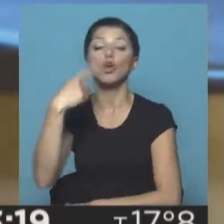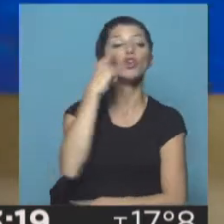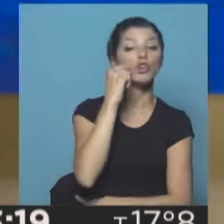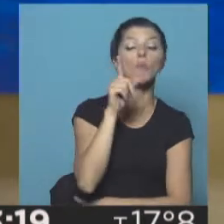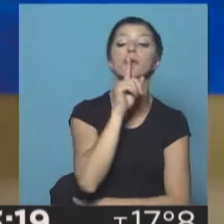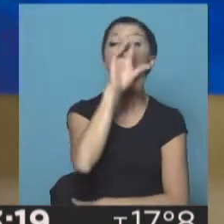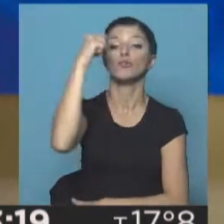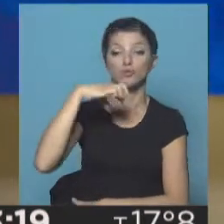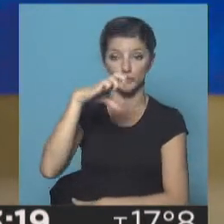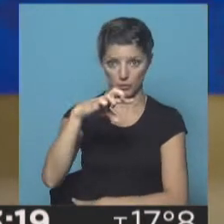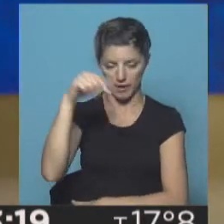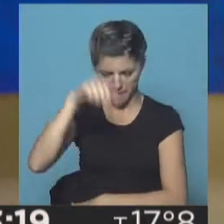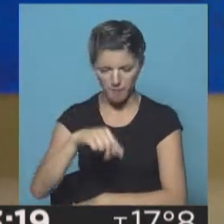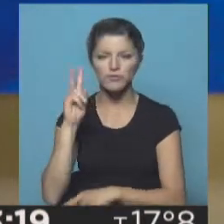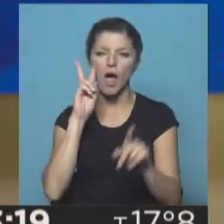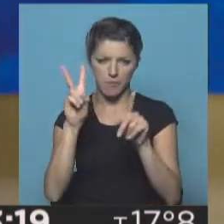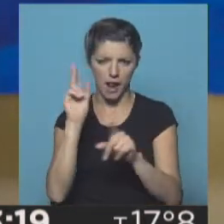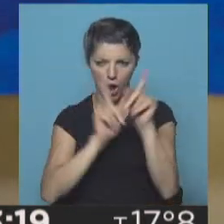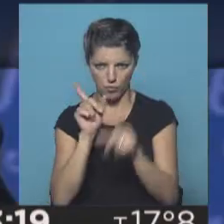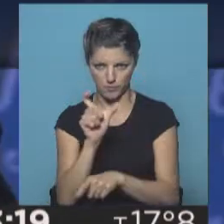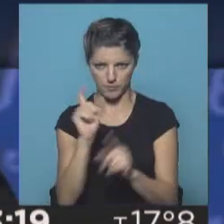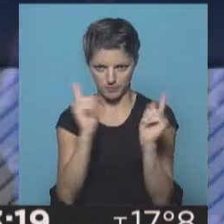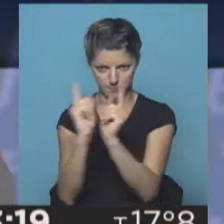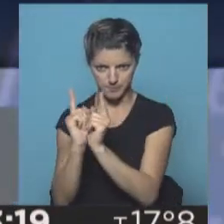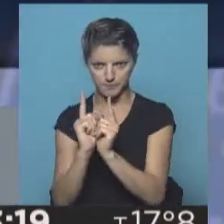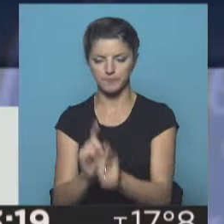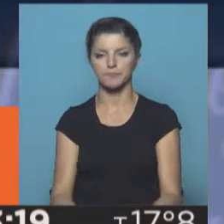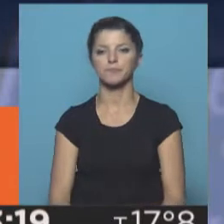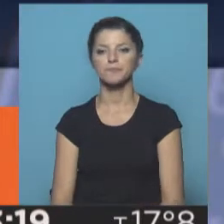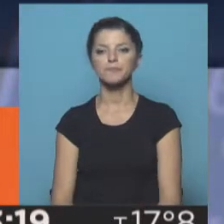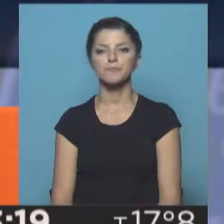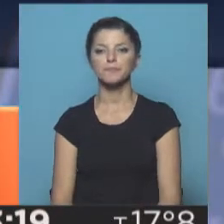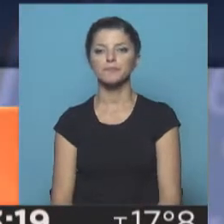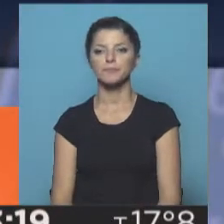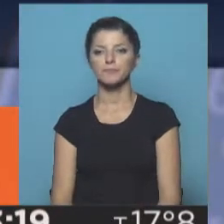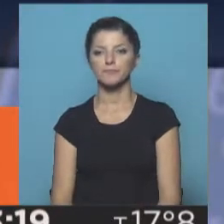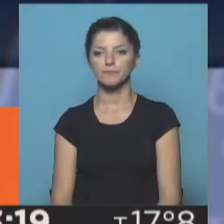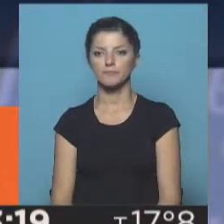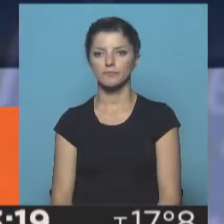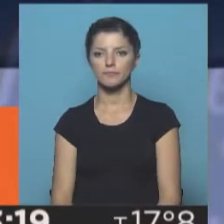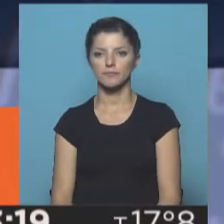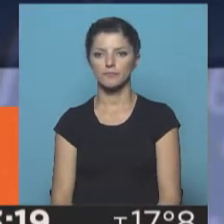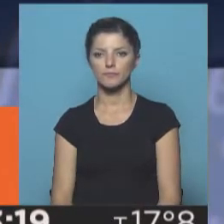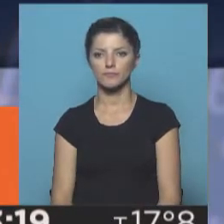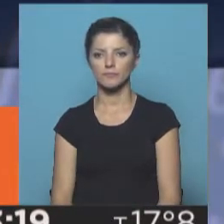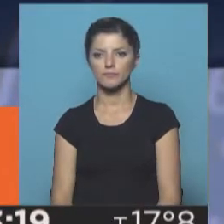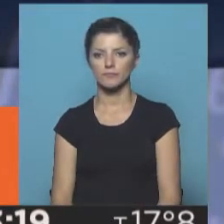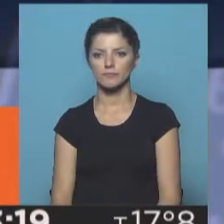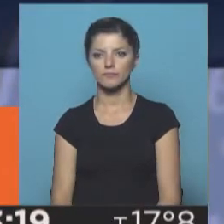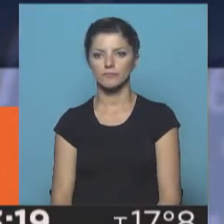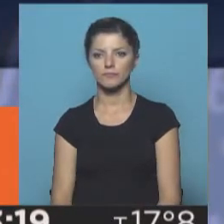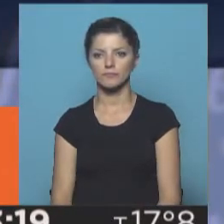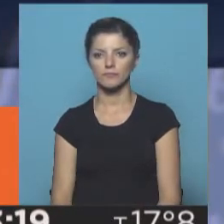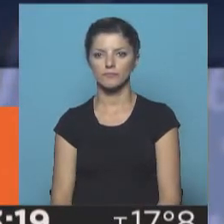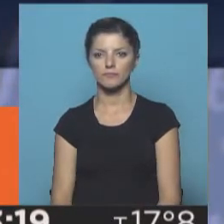Trump. Podemos escuchar algunos tramos de lo que fue ese debate. But in all fairness to Secretary Clinton, when she started talking